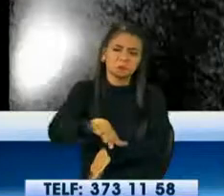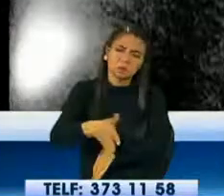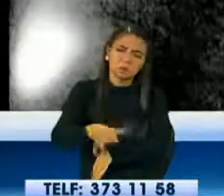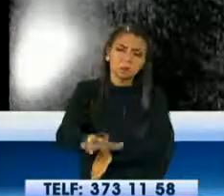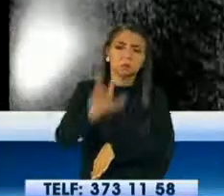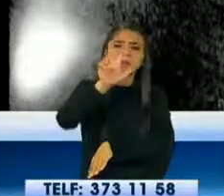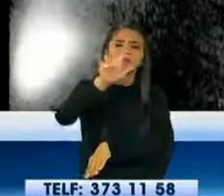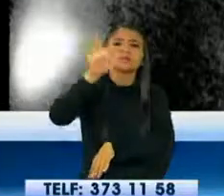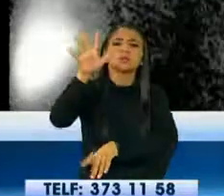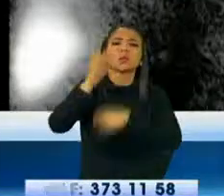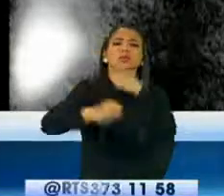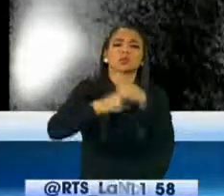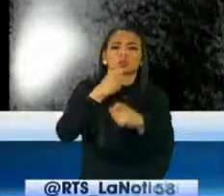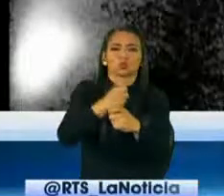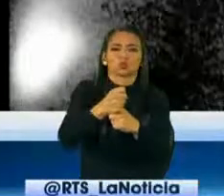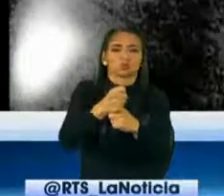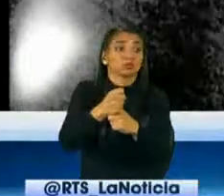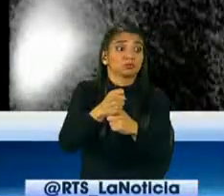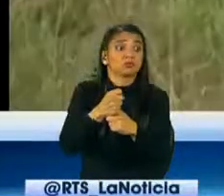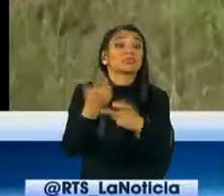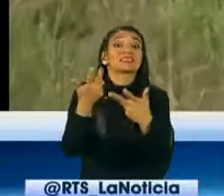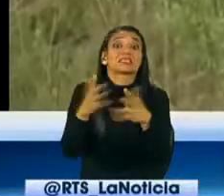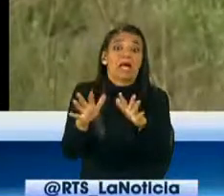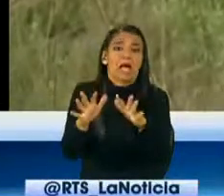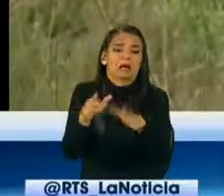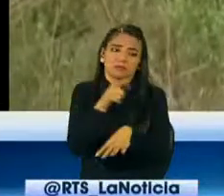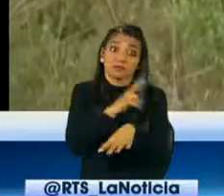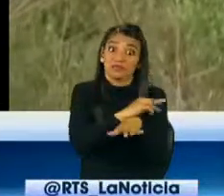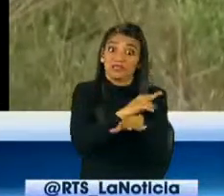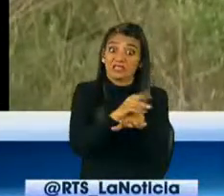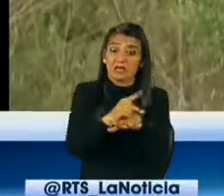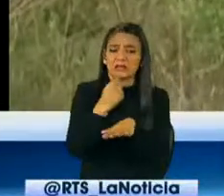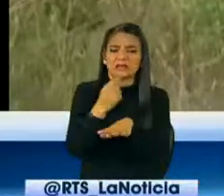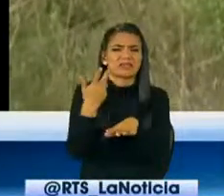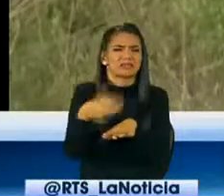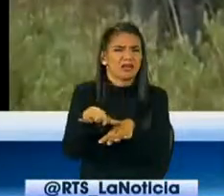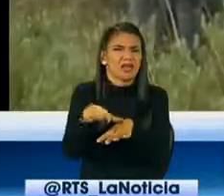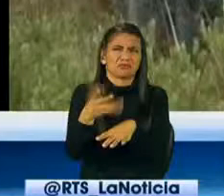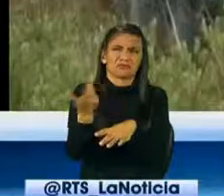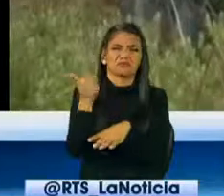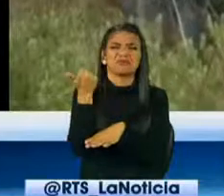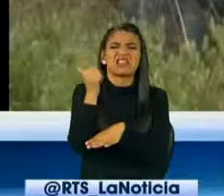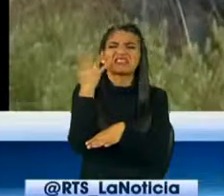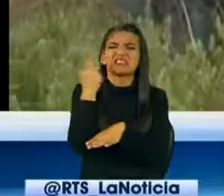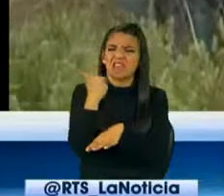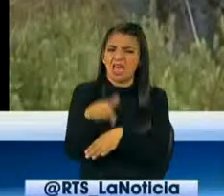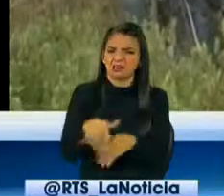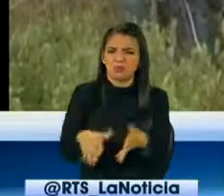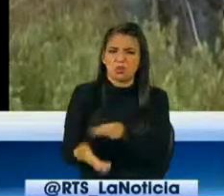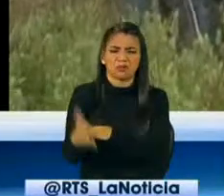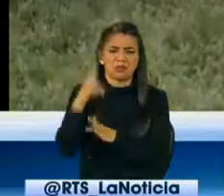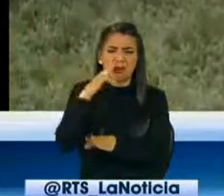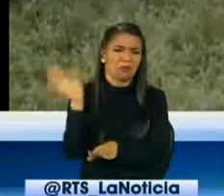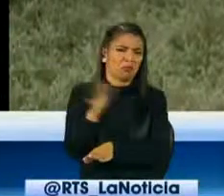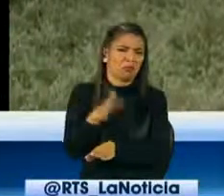aproximadamente 35 años de edad, el mismo que, a decir del fiscal de turno, llevaría más de 10 días en el lugar.